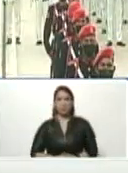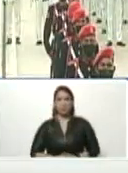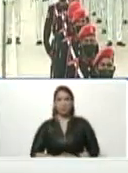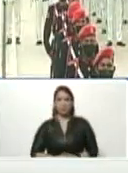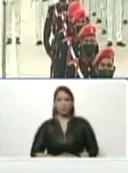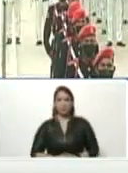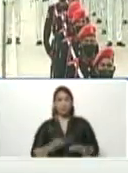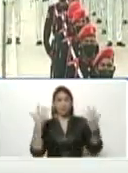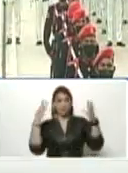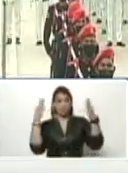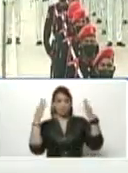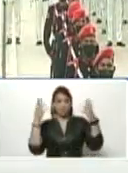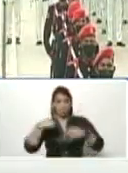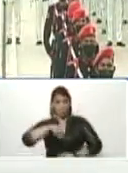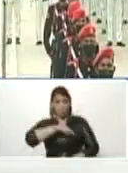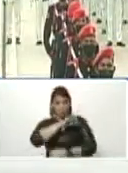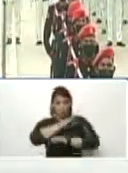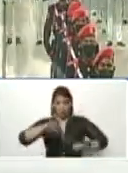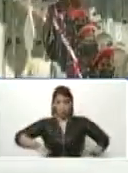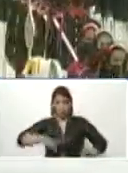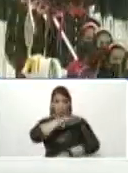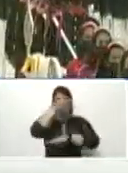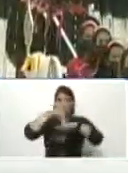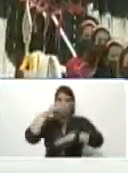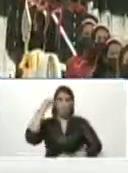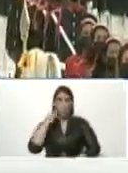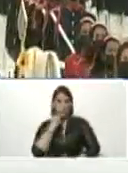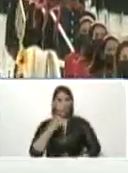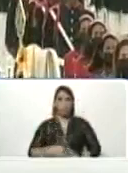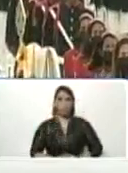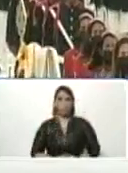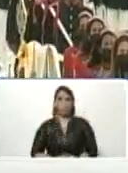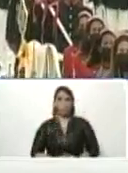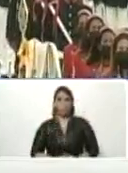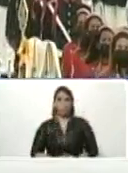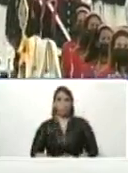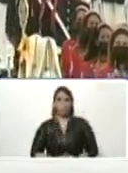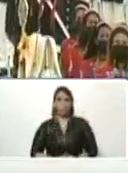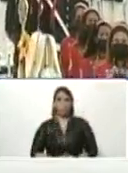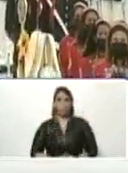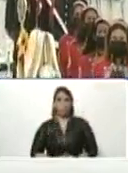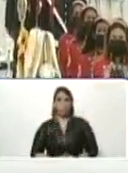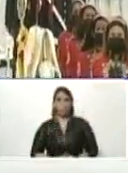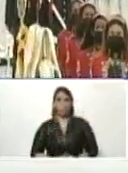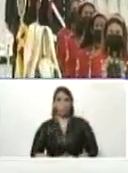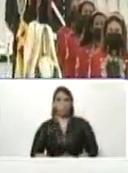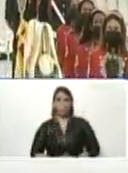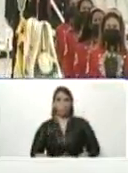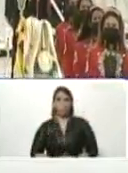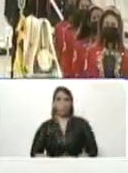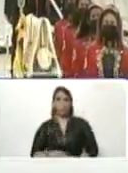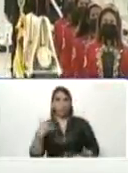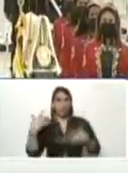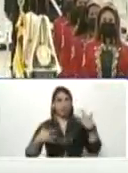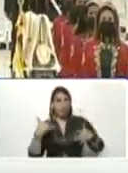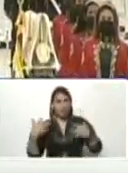Un aplauso a nuestra Fuerza Armada Nacional Bolivariana. Un acto